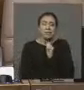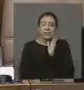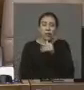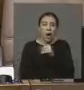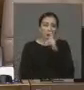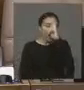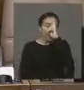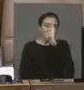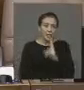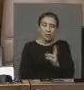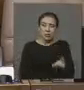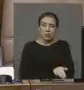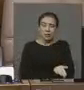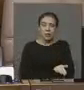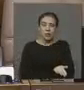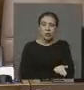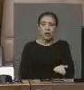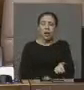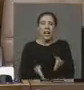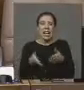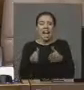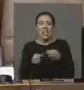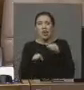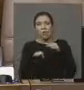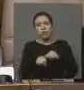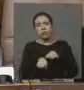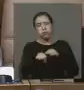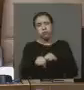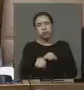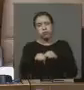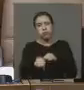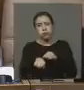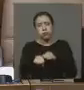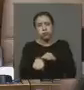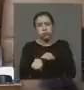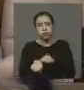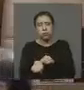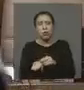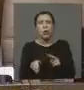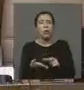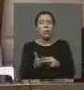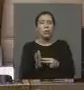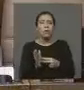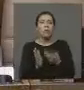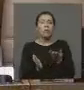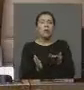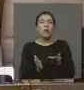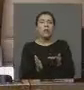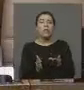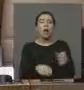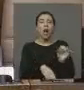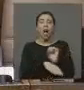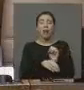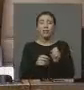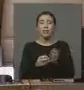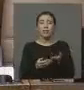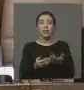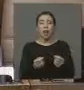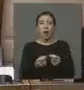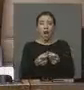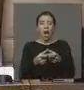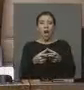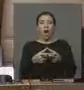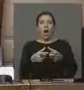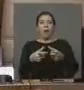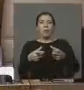el respeto en medio de calles congestionadas u otras contingencias propias de un parque vehicular que ha